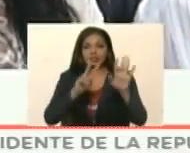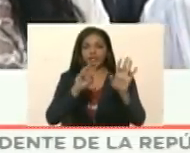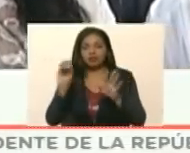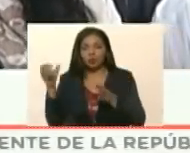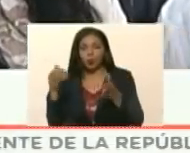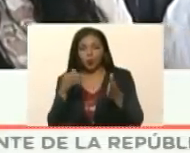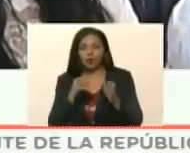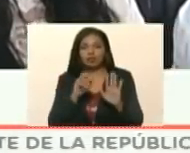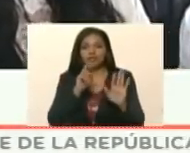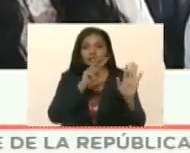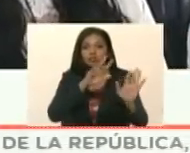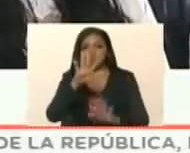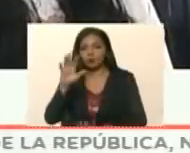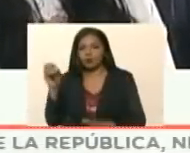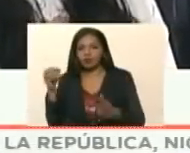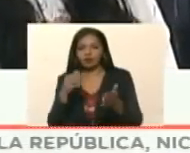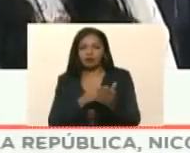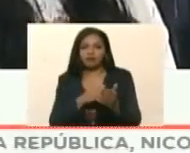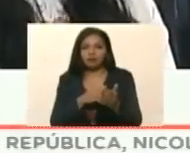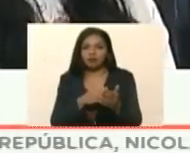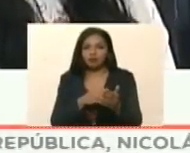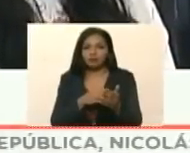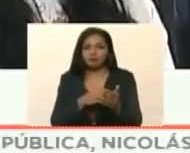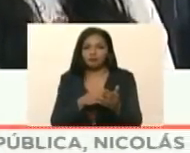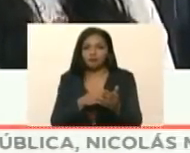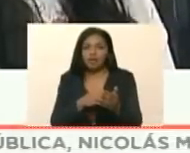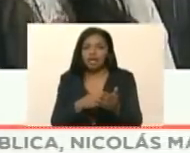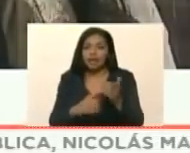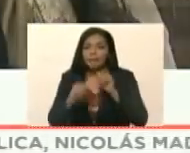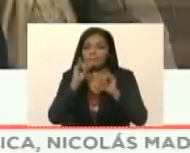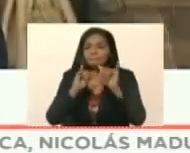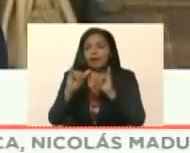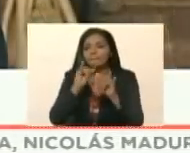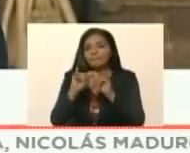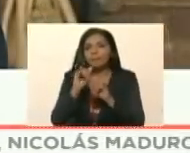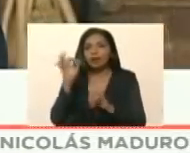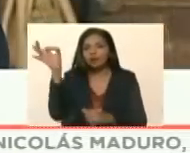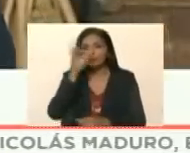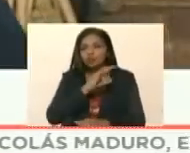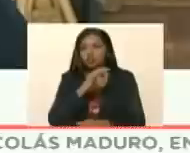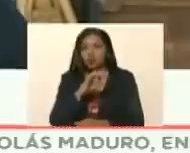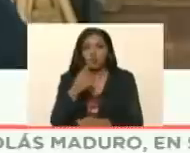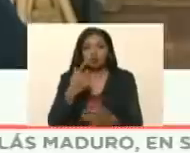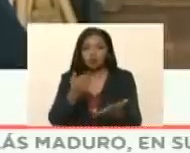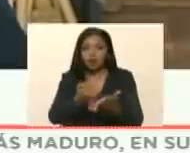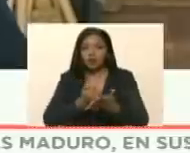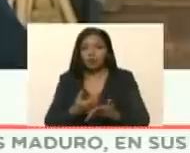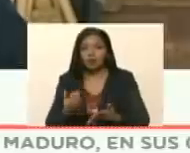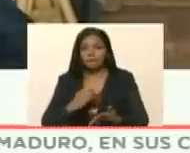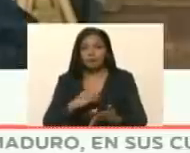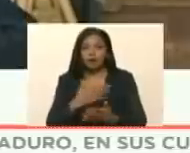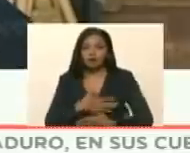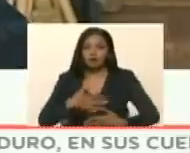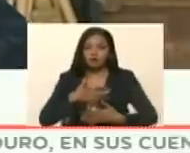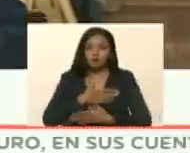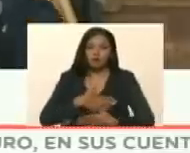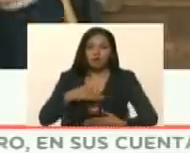750.000 lechones. Tenemos un plan, un programa de beneficio,